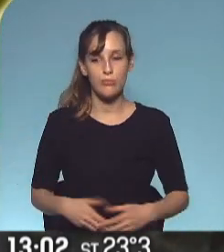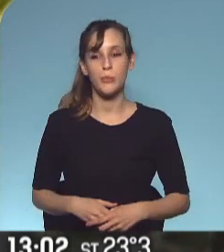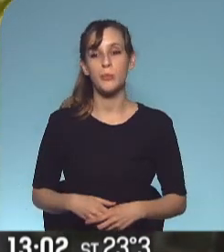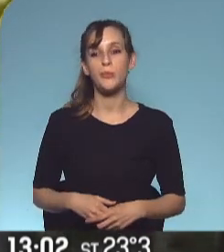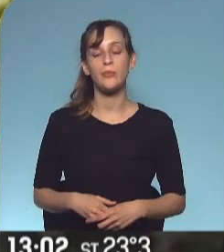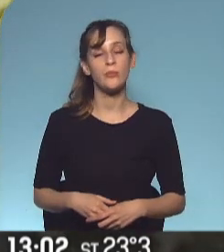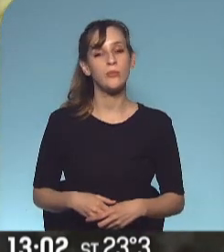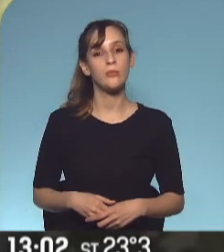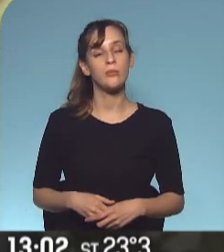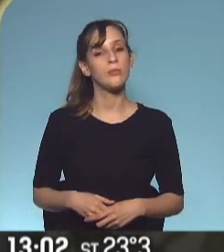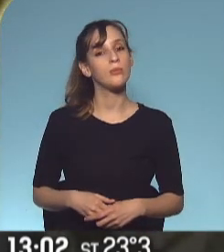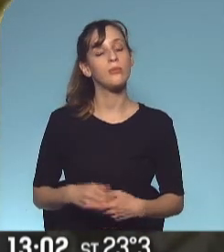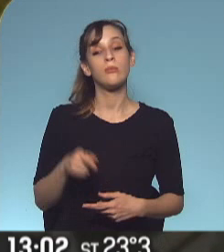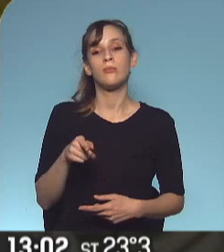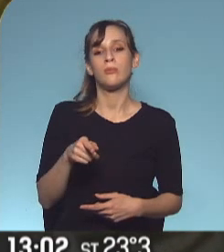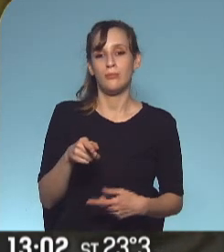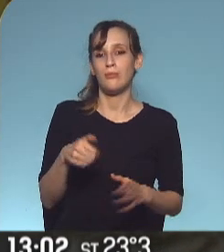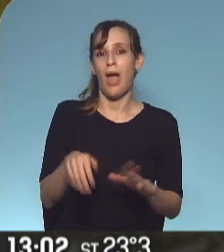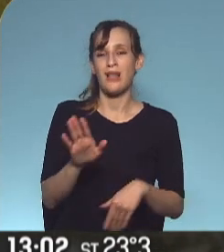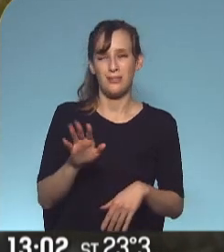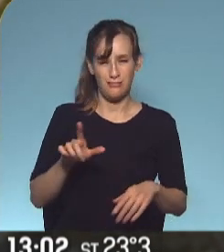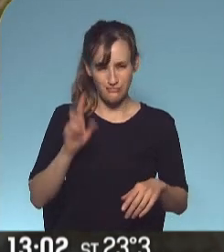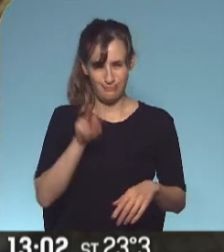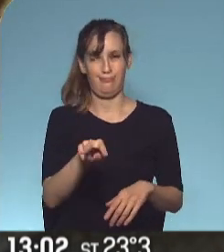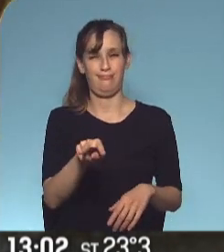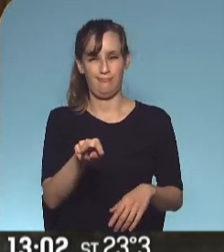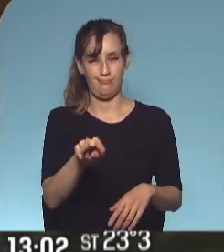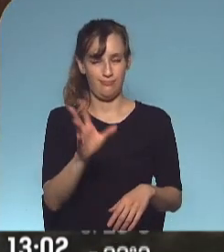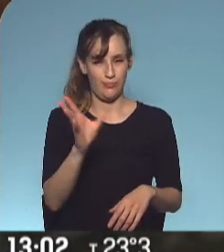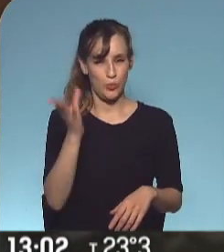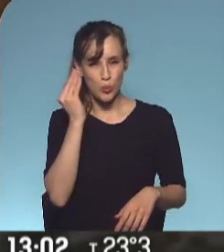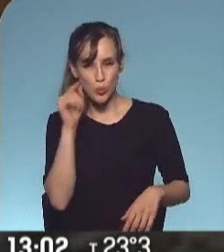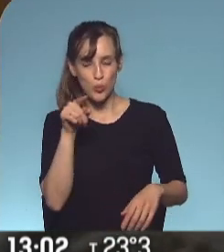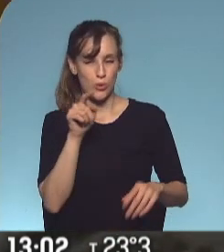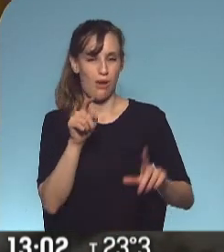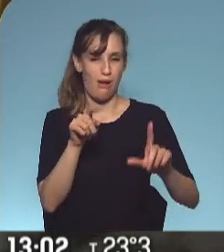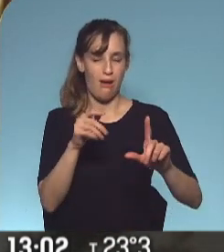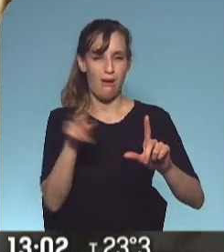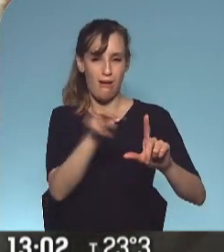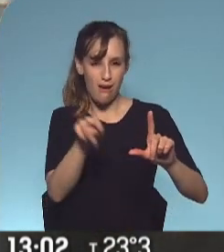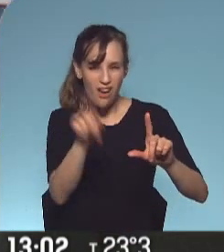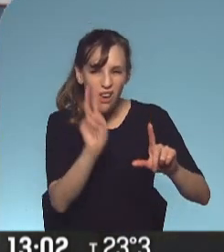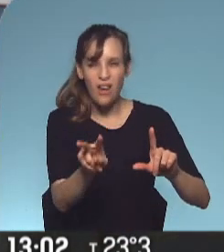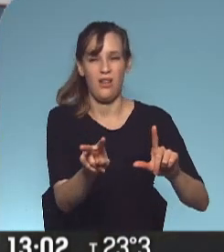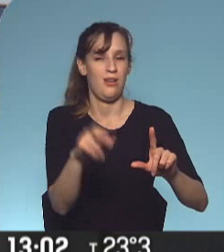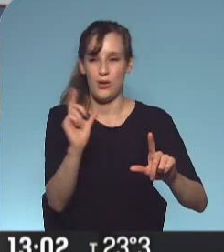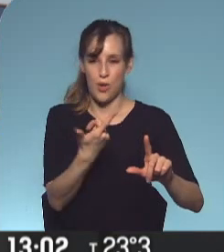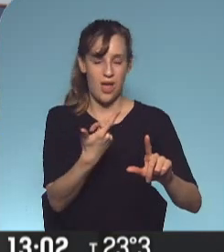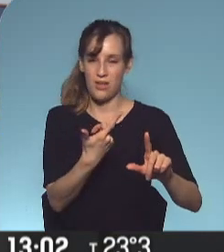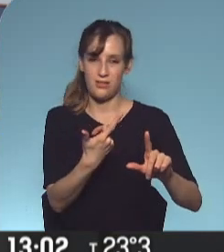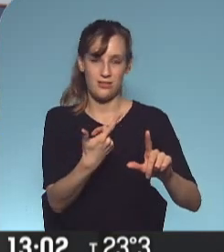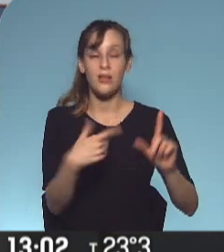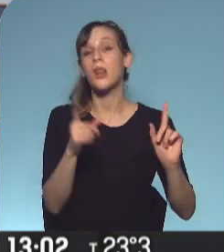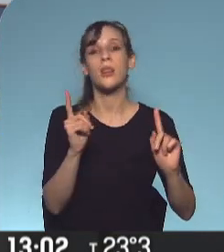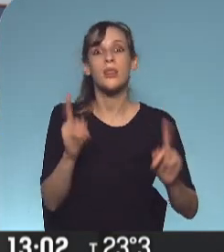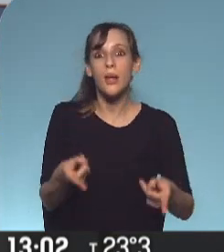perdón el impacto auditivo y la voz inconfundible de los macri y por otro lado la ratificación